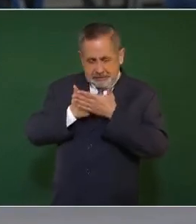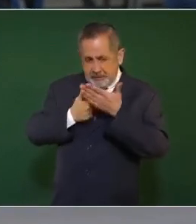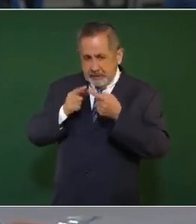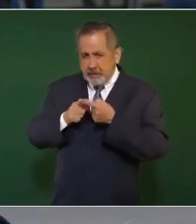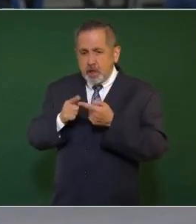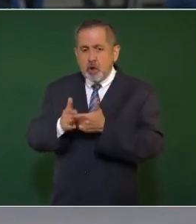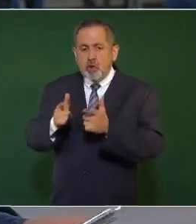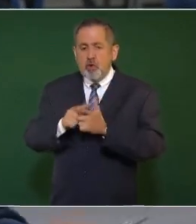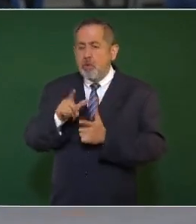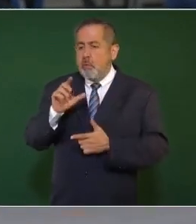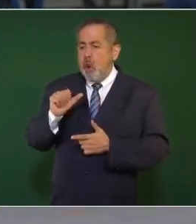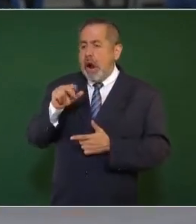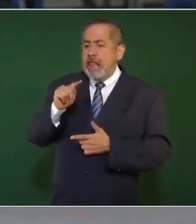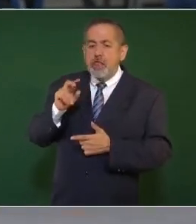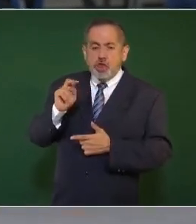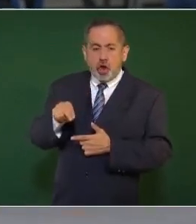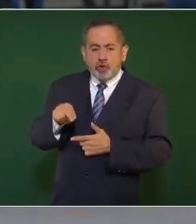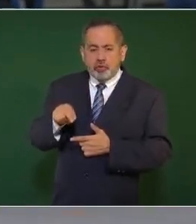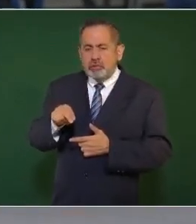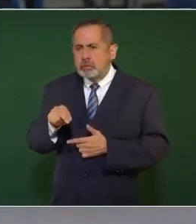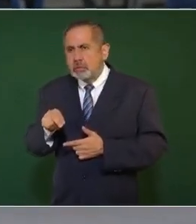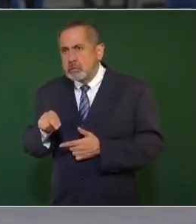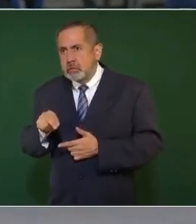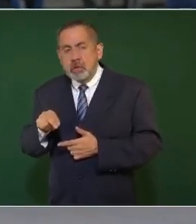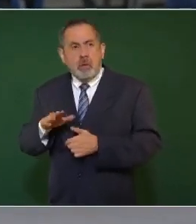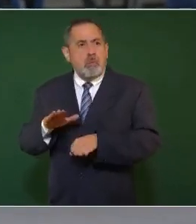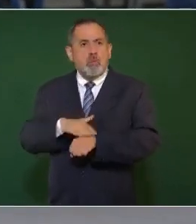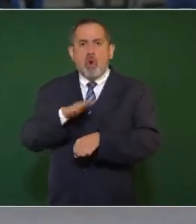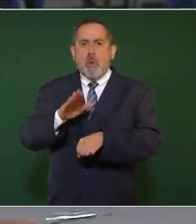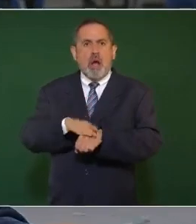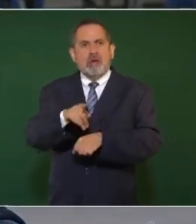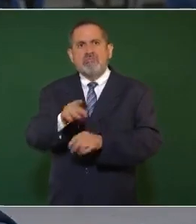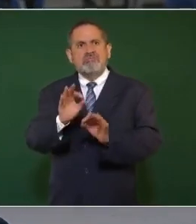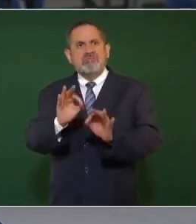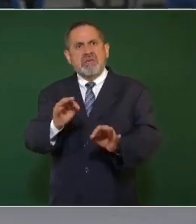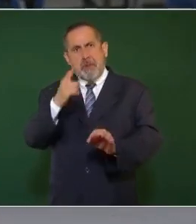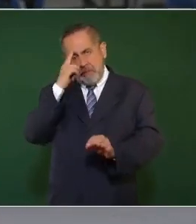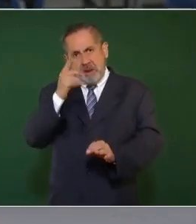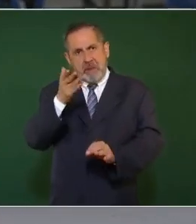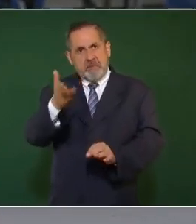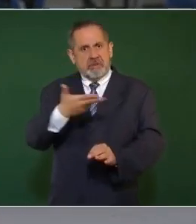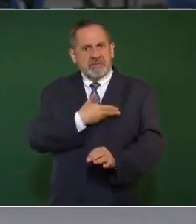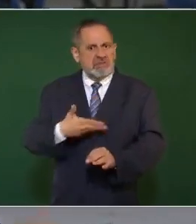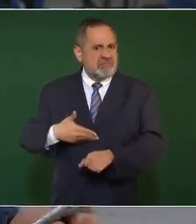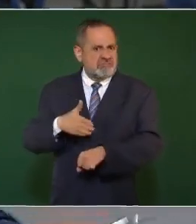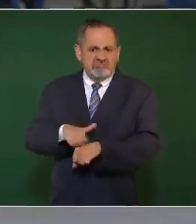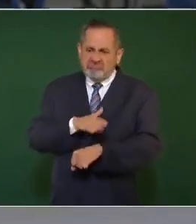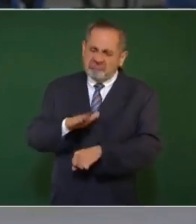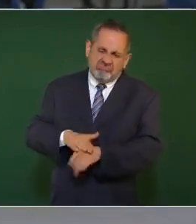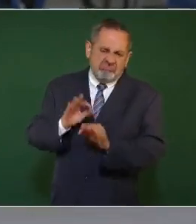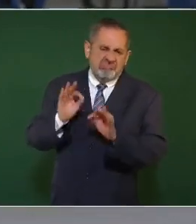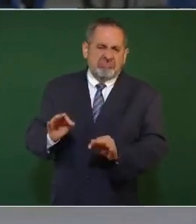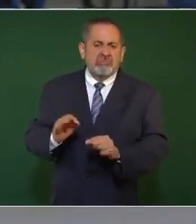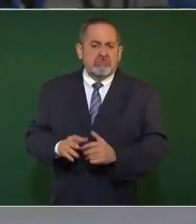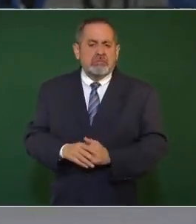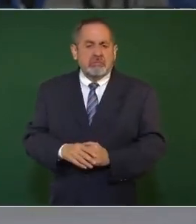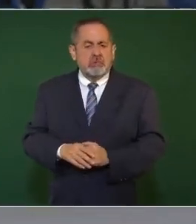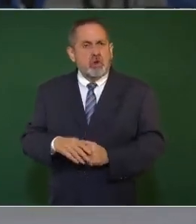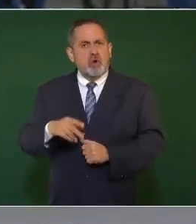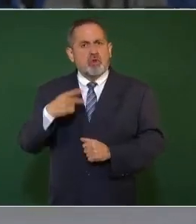Cantón en donde pues le dan la más alta aprobación los ciudadanos, ¿no? Que al grado tal de decir que se puede decir que